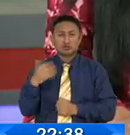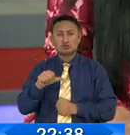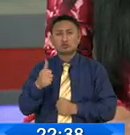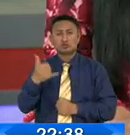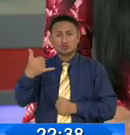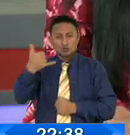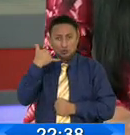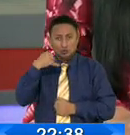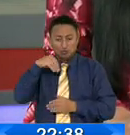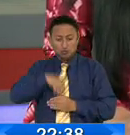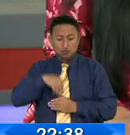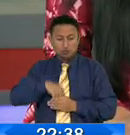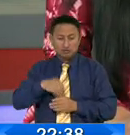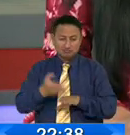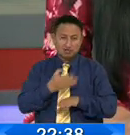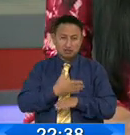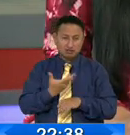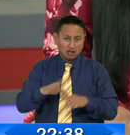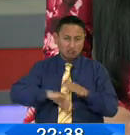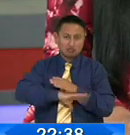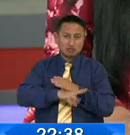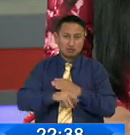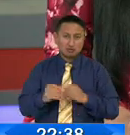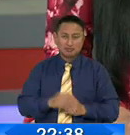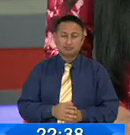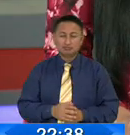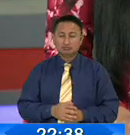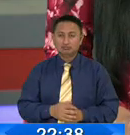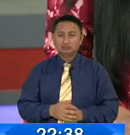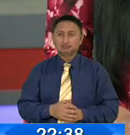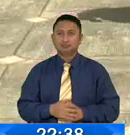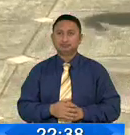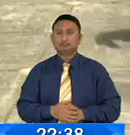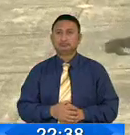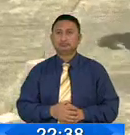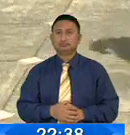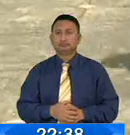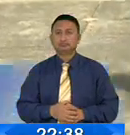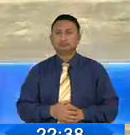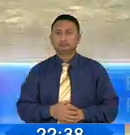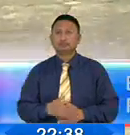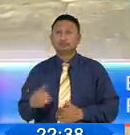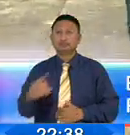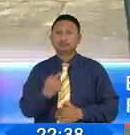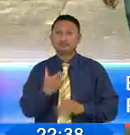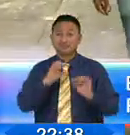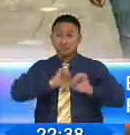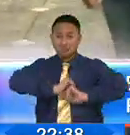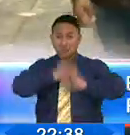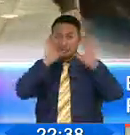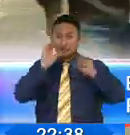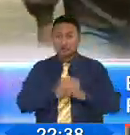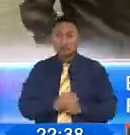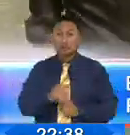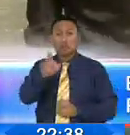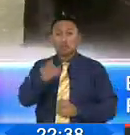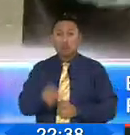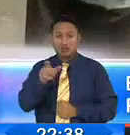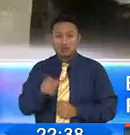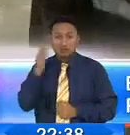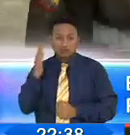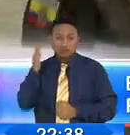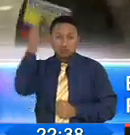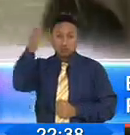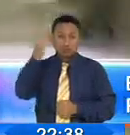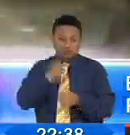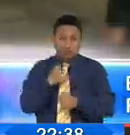celulares, aparentemente sustraídos horas antes. Como que salieron temprano para aprovechar que las personas buscan dirigirse a sus